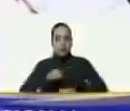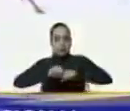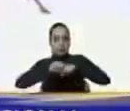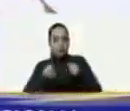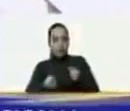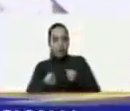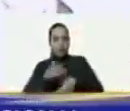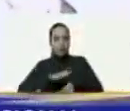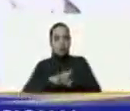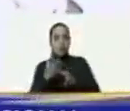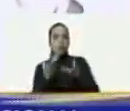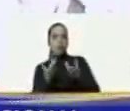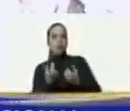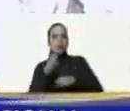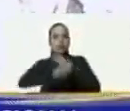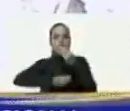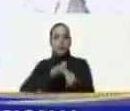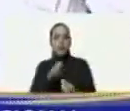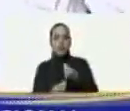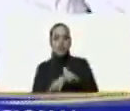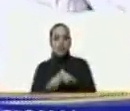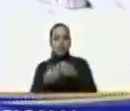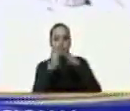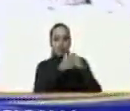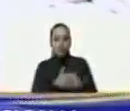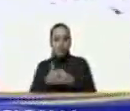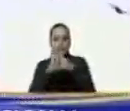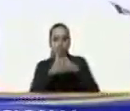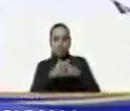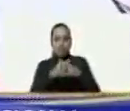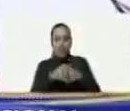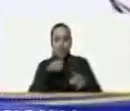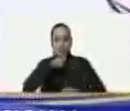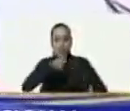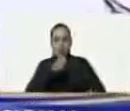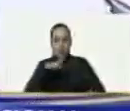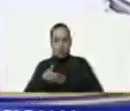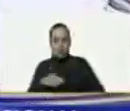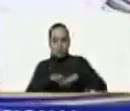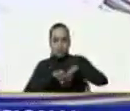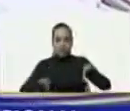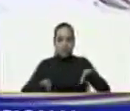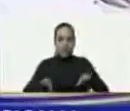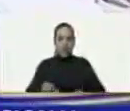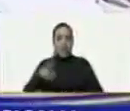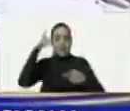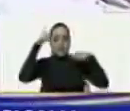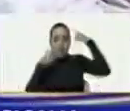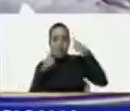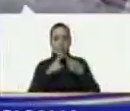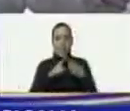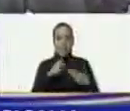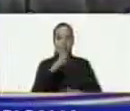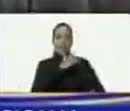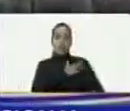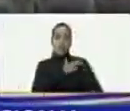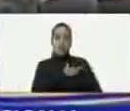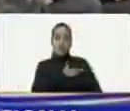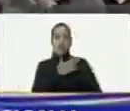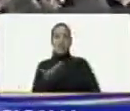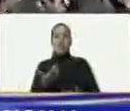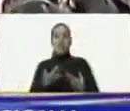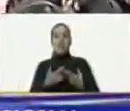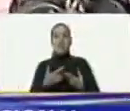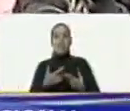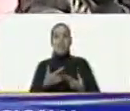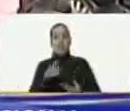porque cuántas cosas hizo el imperialismo y los medios para separar a Chávez de Lula y de Néstor Kirchner. Cuántas